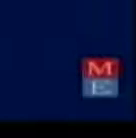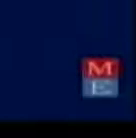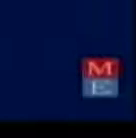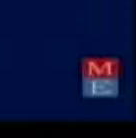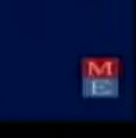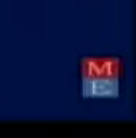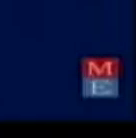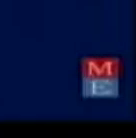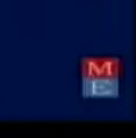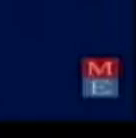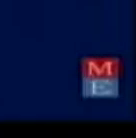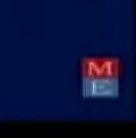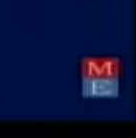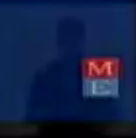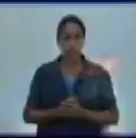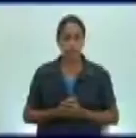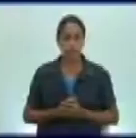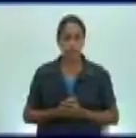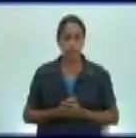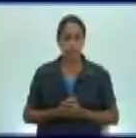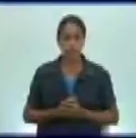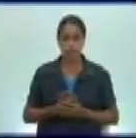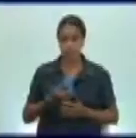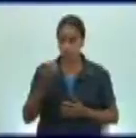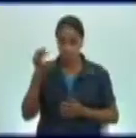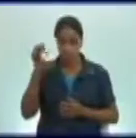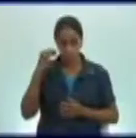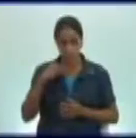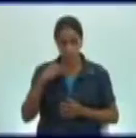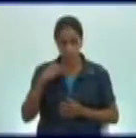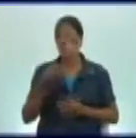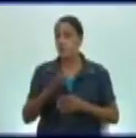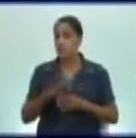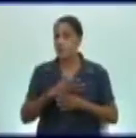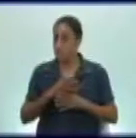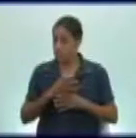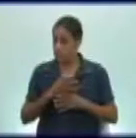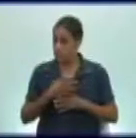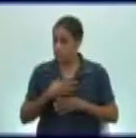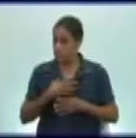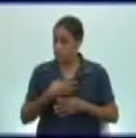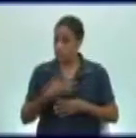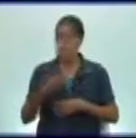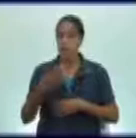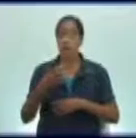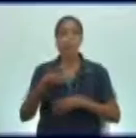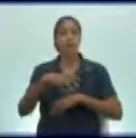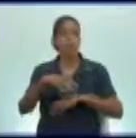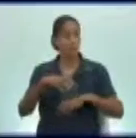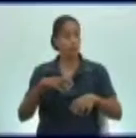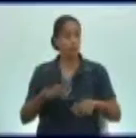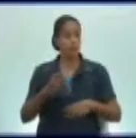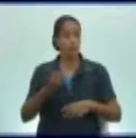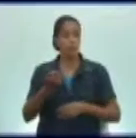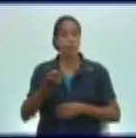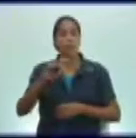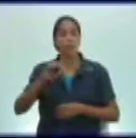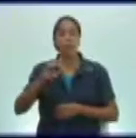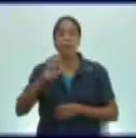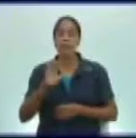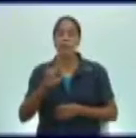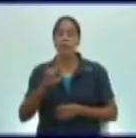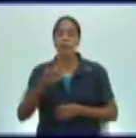Bien, después de haber visto la definición de anélidos, quiero compartir con ustedes un ¿sabías